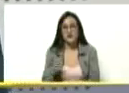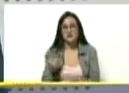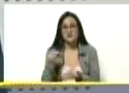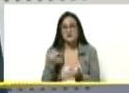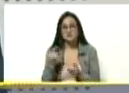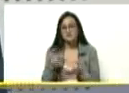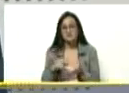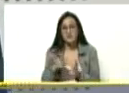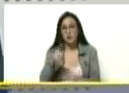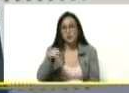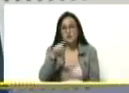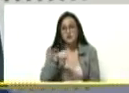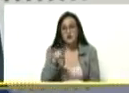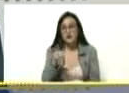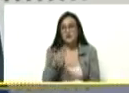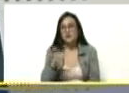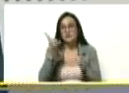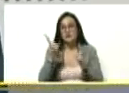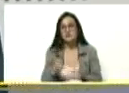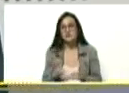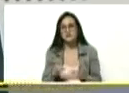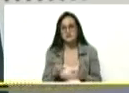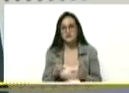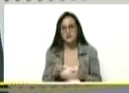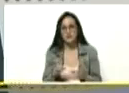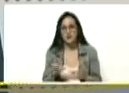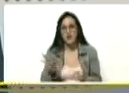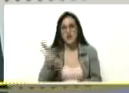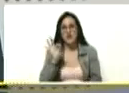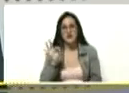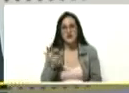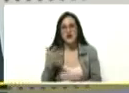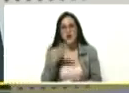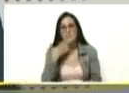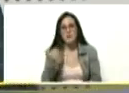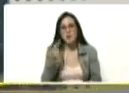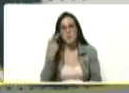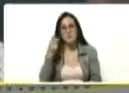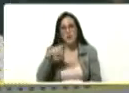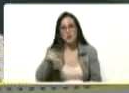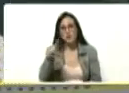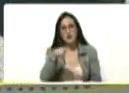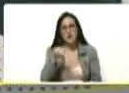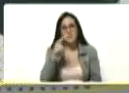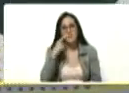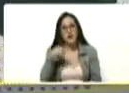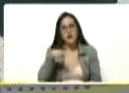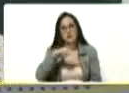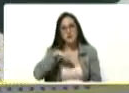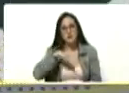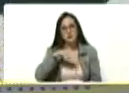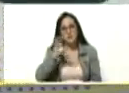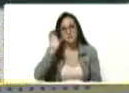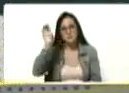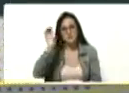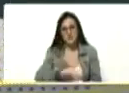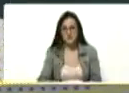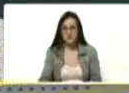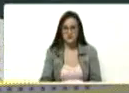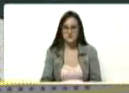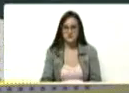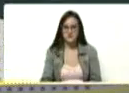es que ustedes han tomado la decisión de elegir qué es lo mejor para ustedes y para vuestros países. So it is okay for them